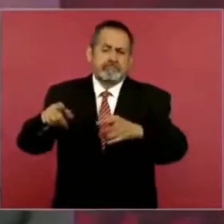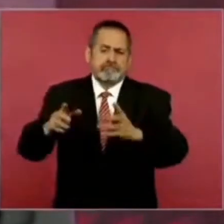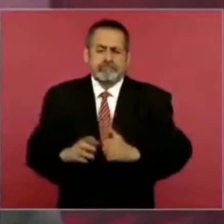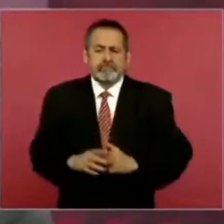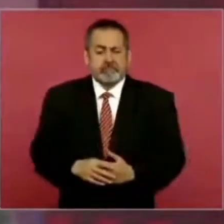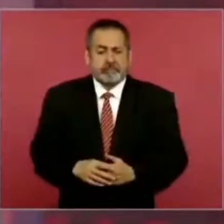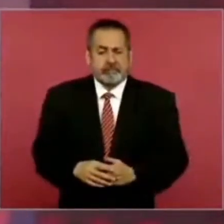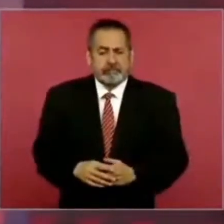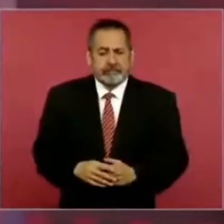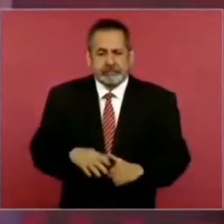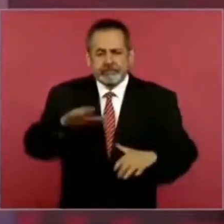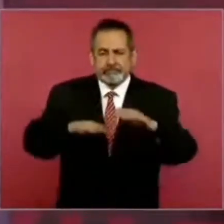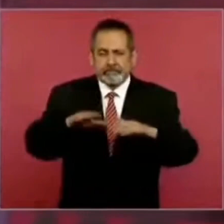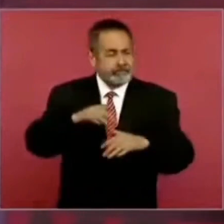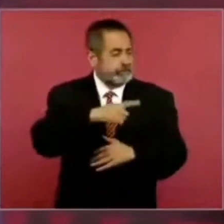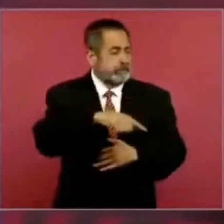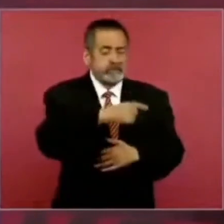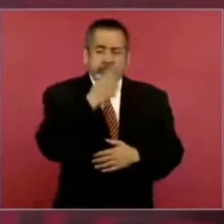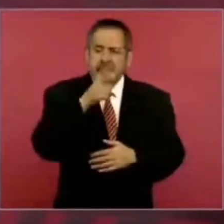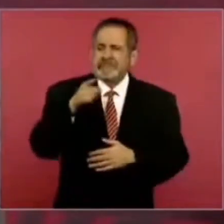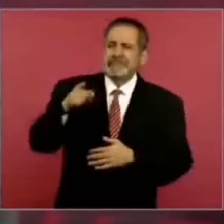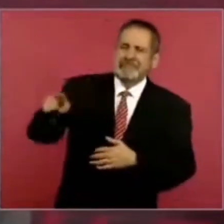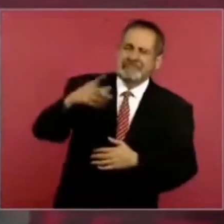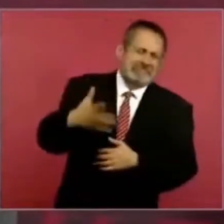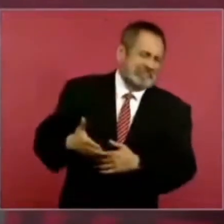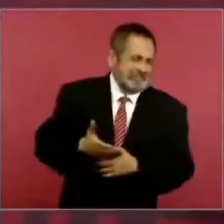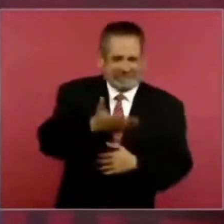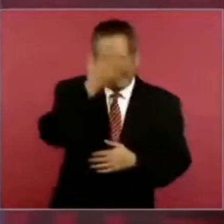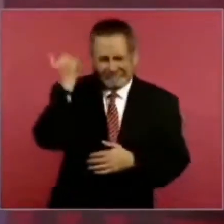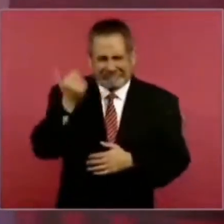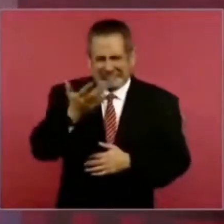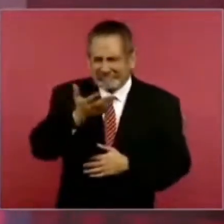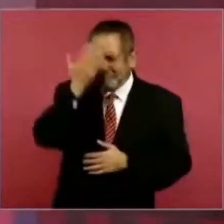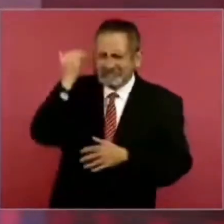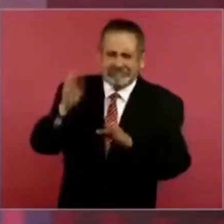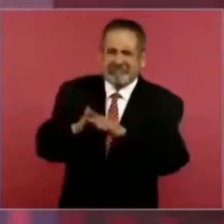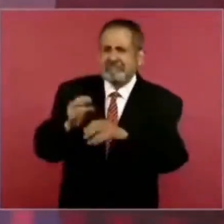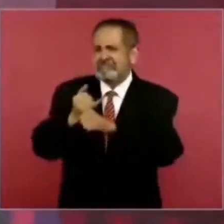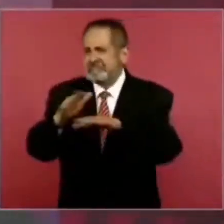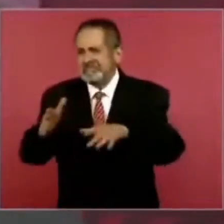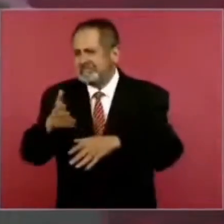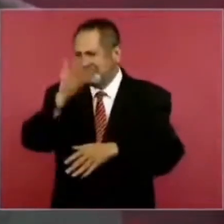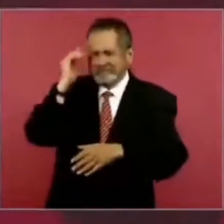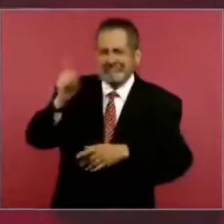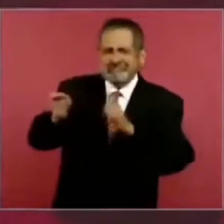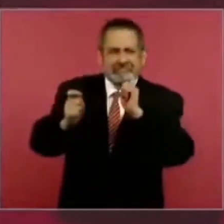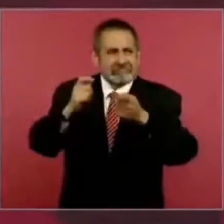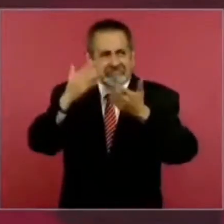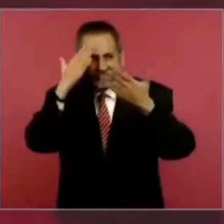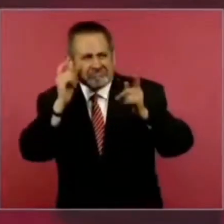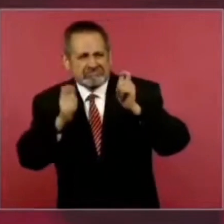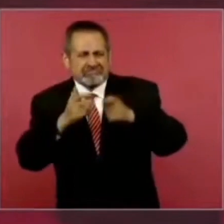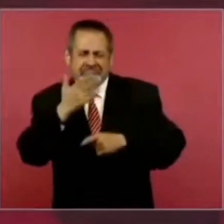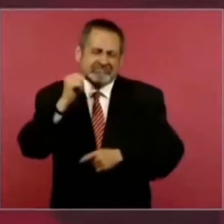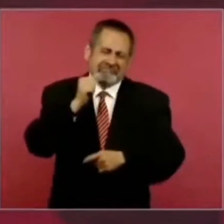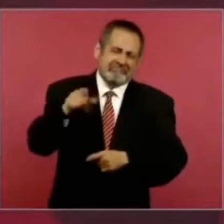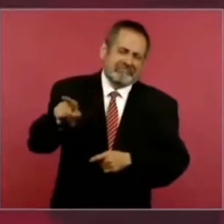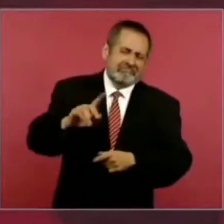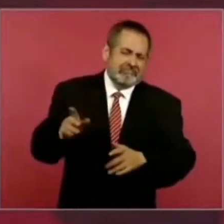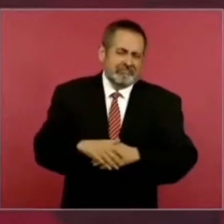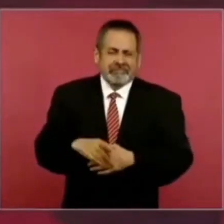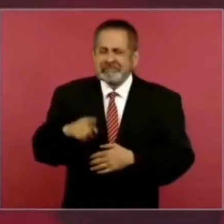El pueblo no sabe, el pueblo está informado, al pueblo lo van